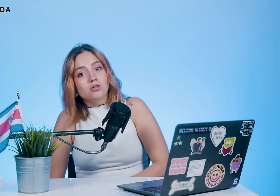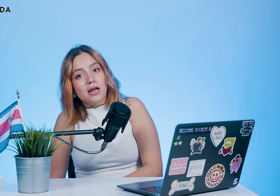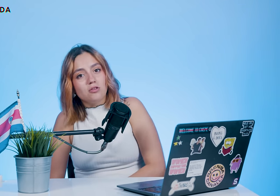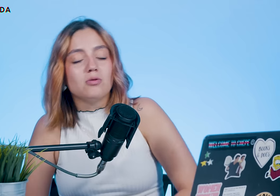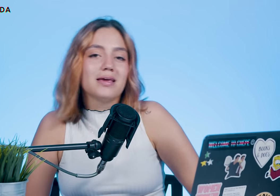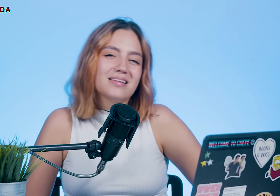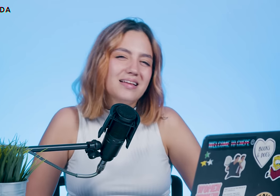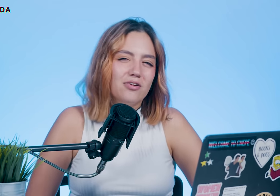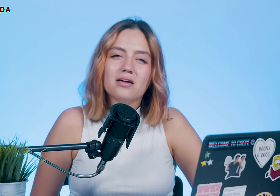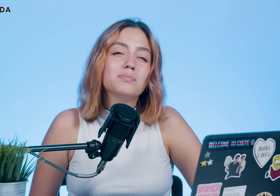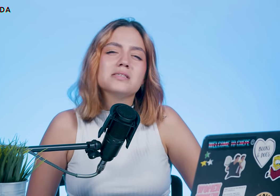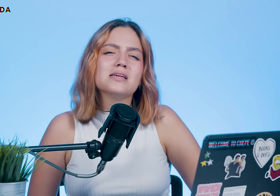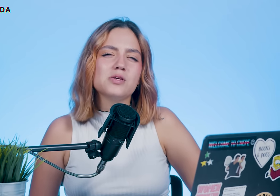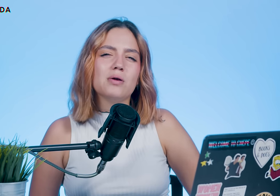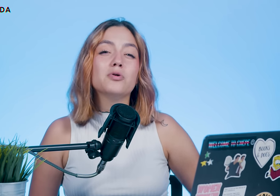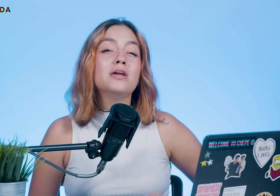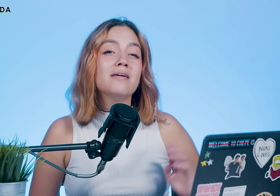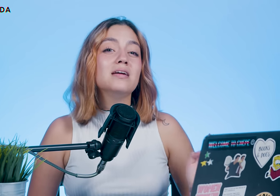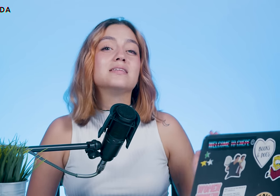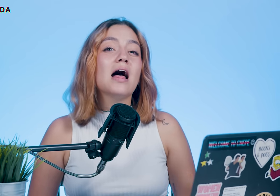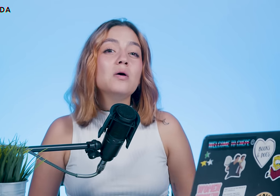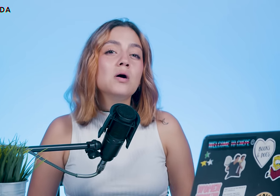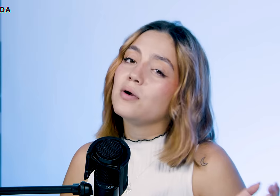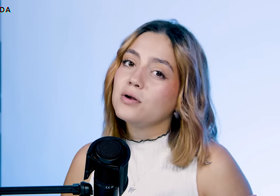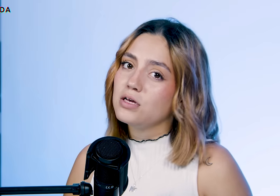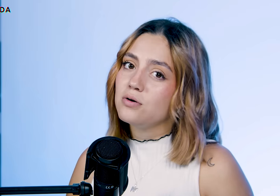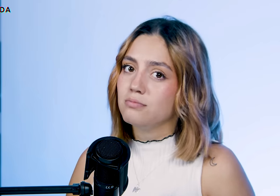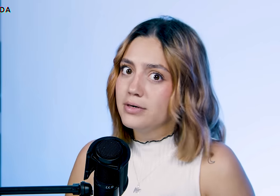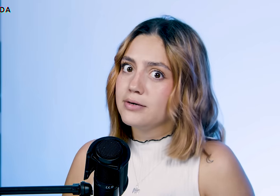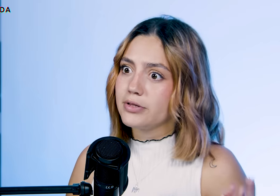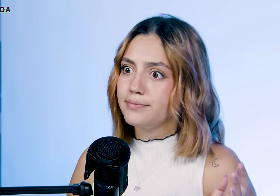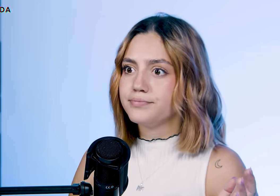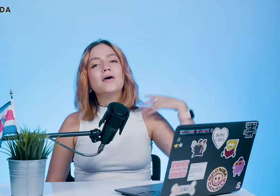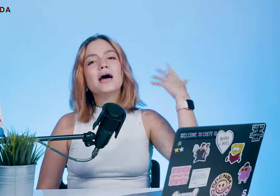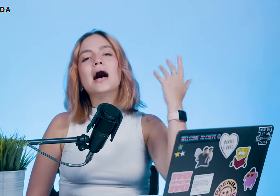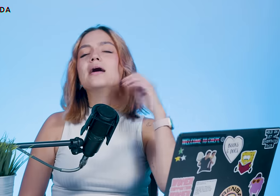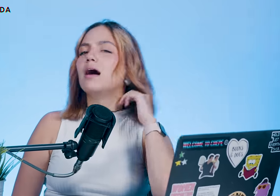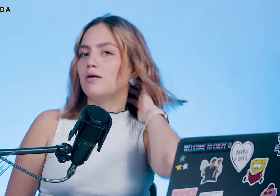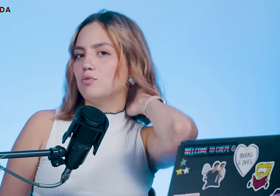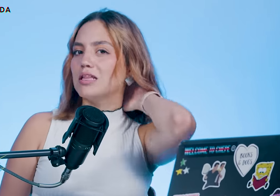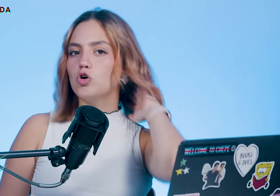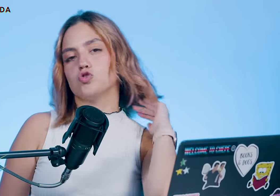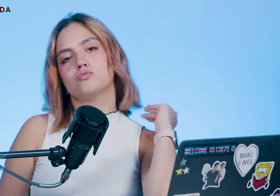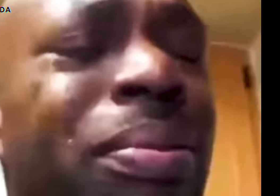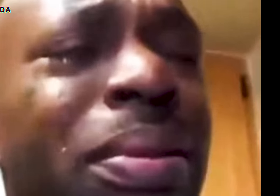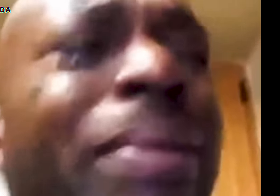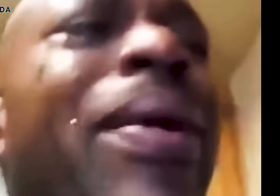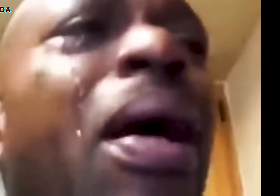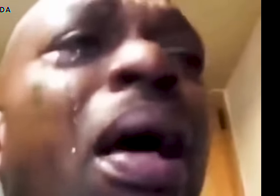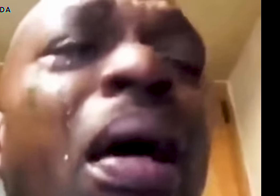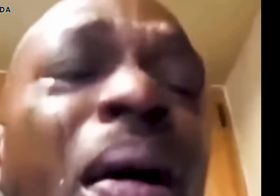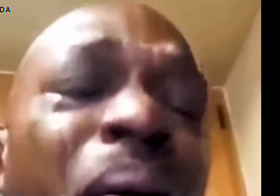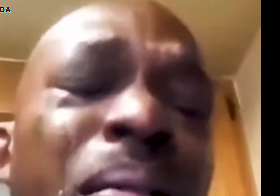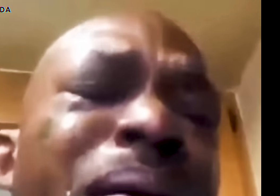en su contrato no me queda tan claro qué represalias igual podría haberles dado Pero bueno de no buena nota ahora hablemos de